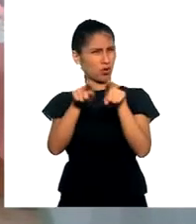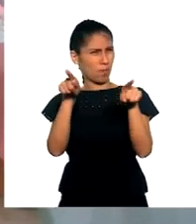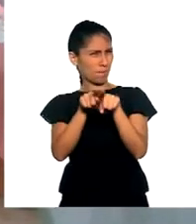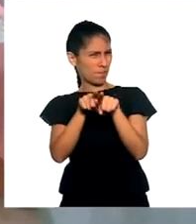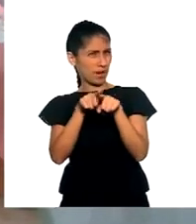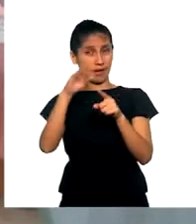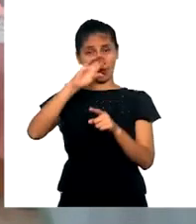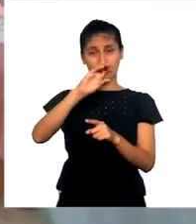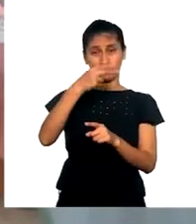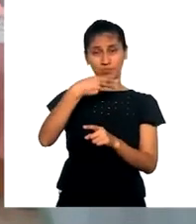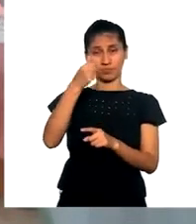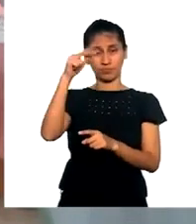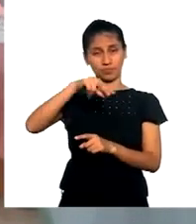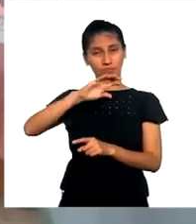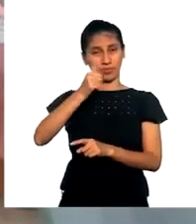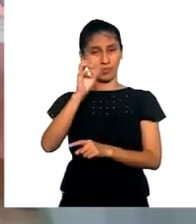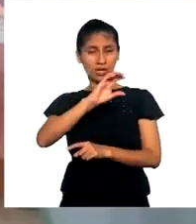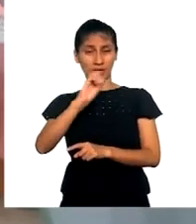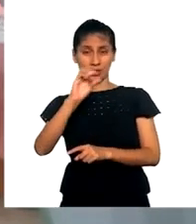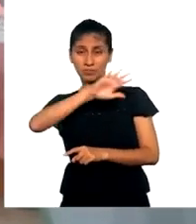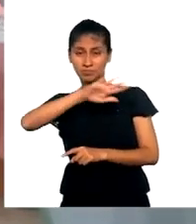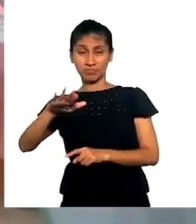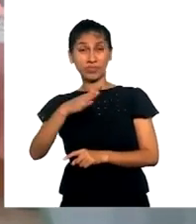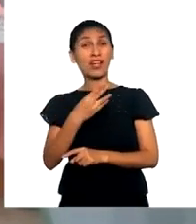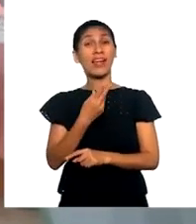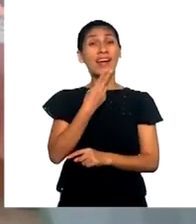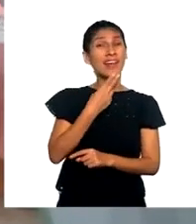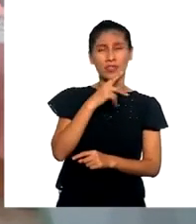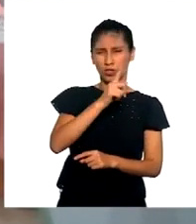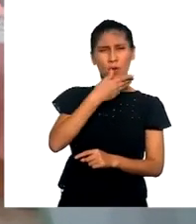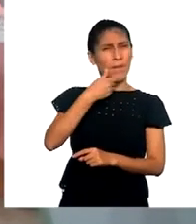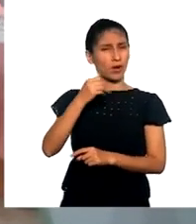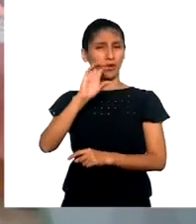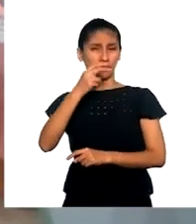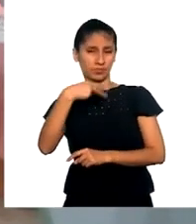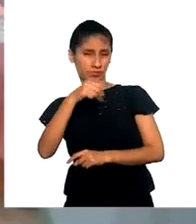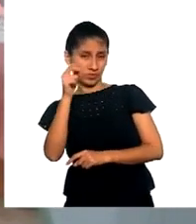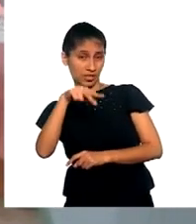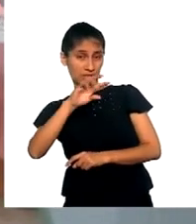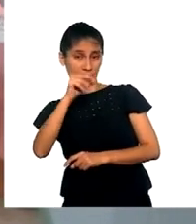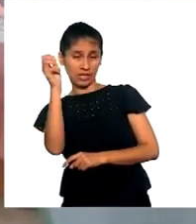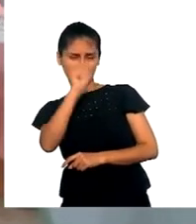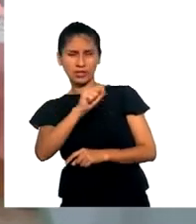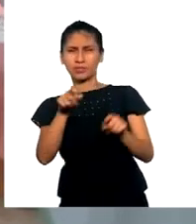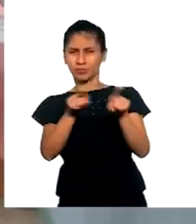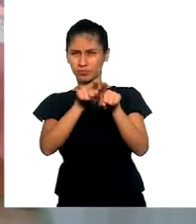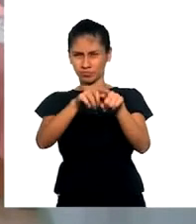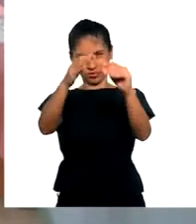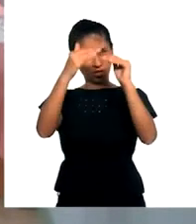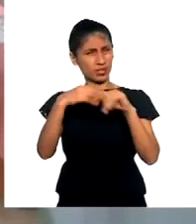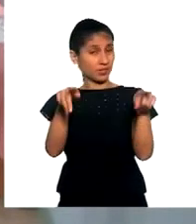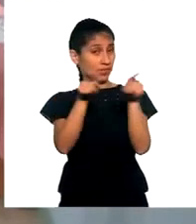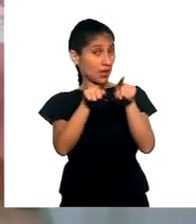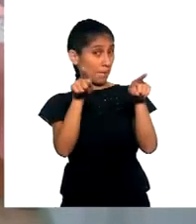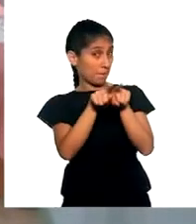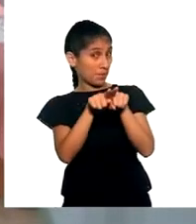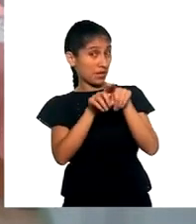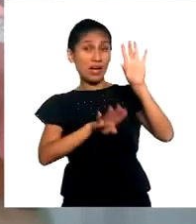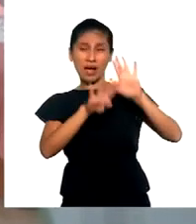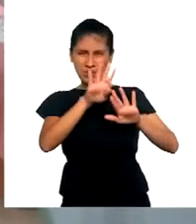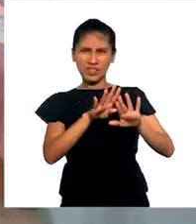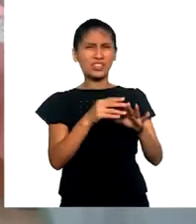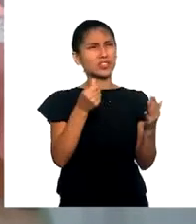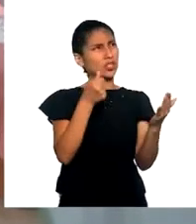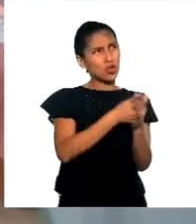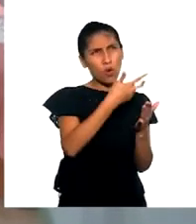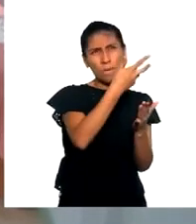aquí va otra buena idea dice que también debemos reducir los gastos hormiga es decir los gastos que son pequeños